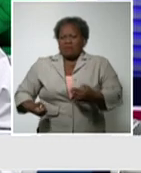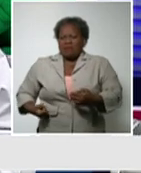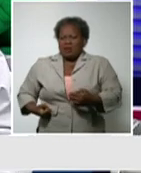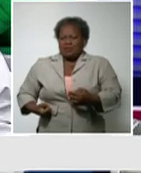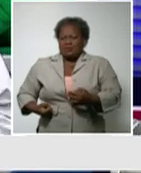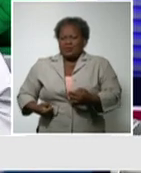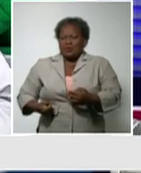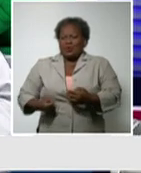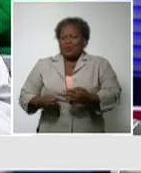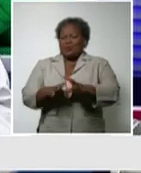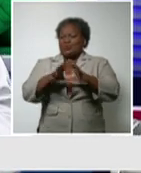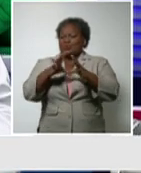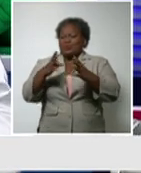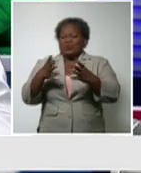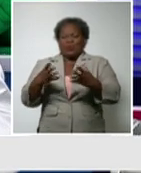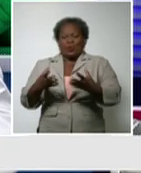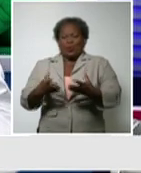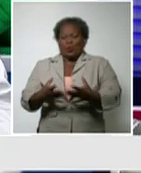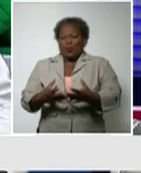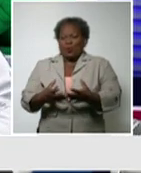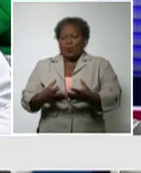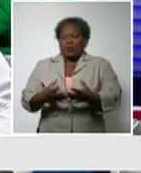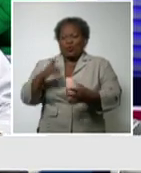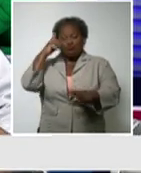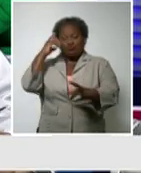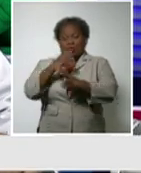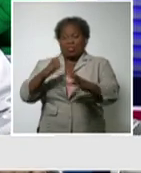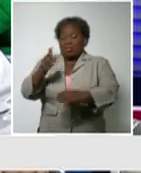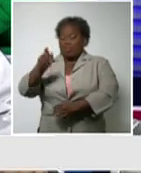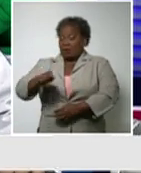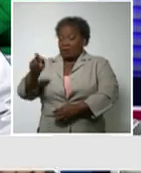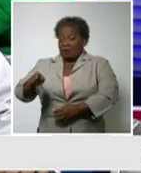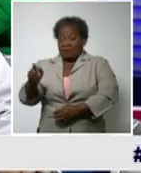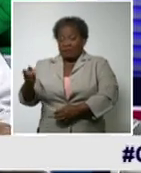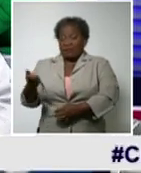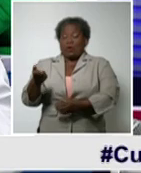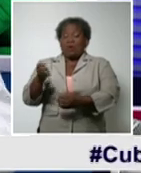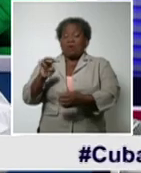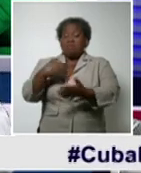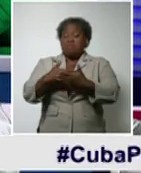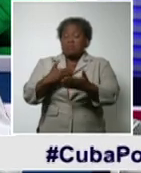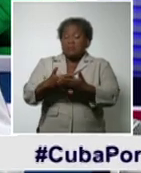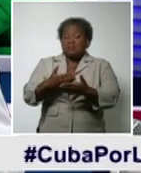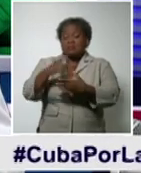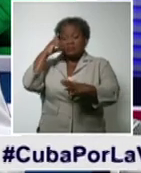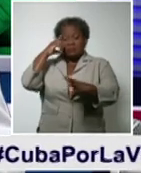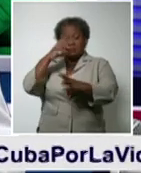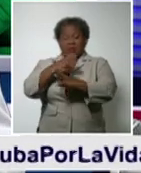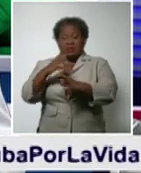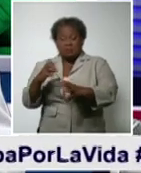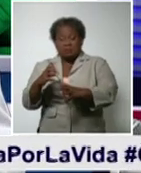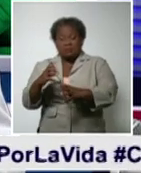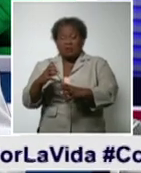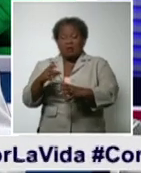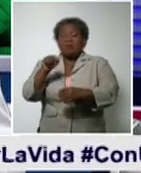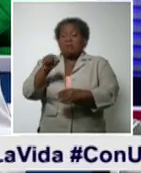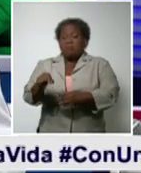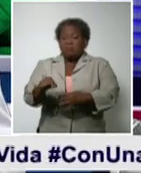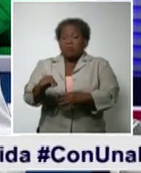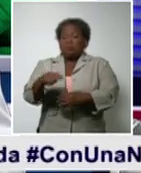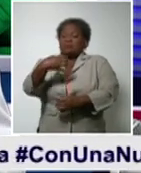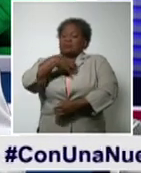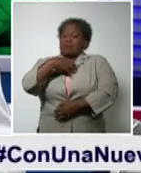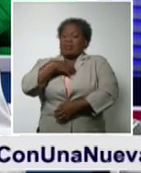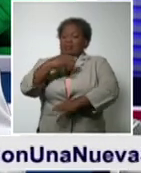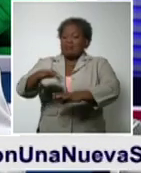todo el mundo científico, los institutos de nuestro país, por poder tener ya la vacuna y